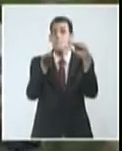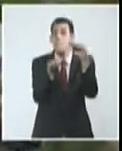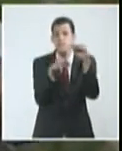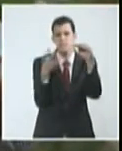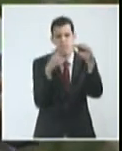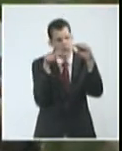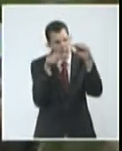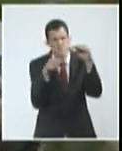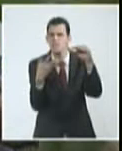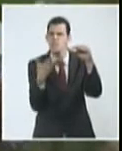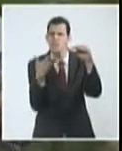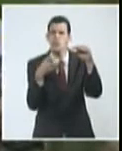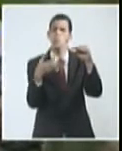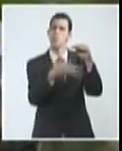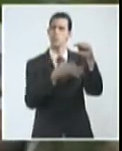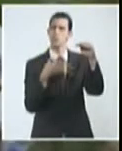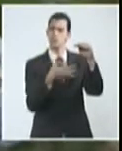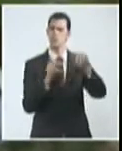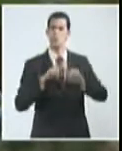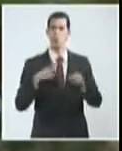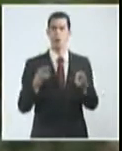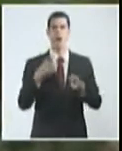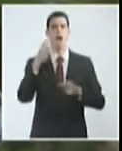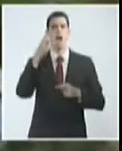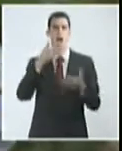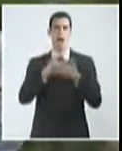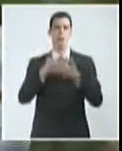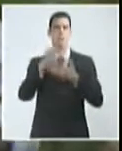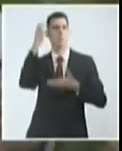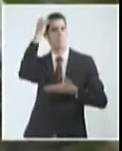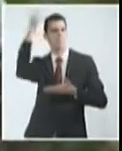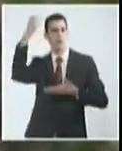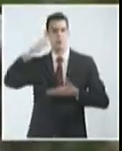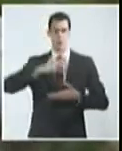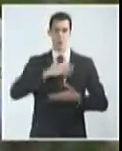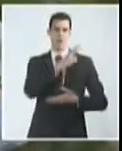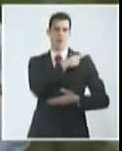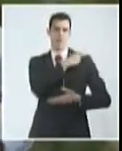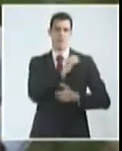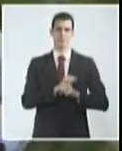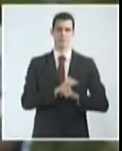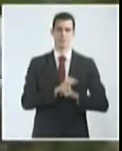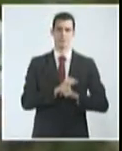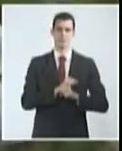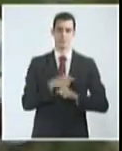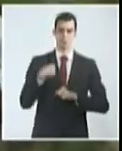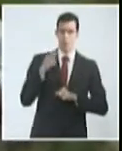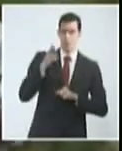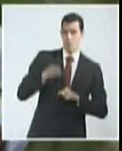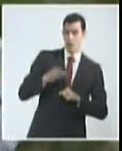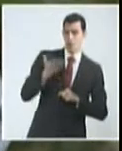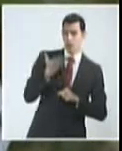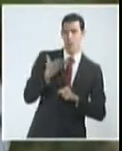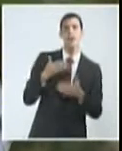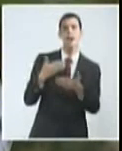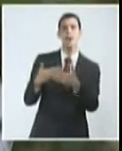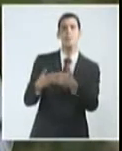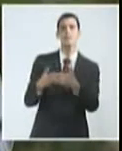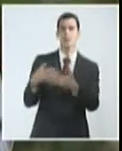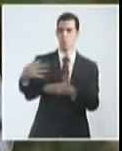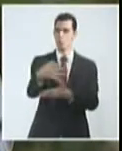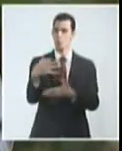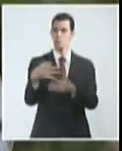contar con entidades estatales y además actores económicos no estatales que puedan encadenar y que puedan trabajar en